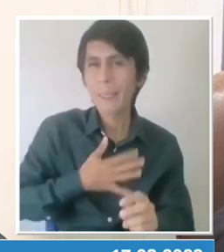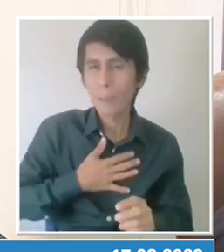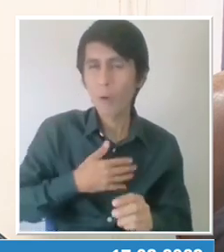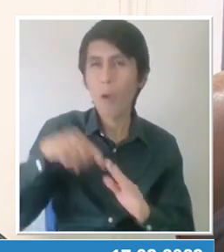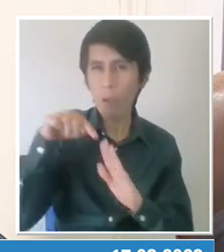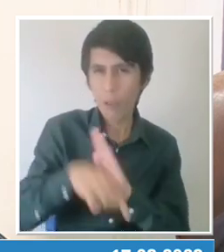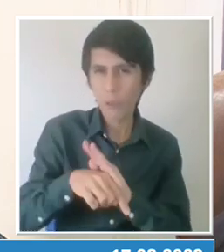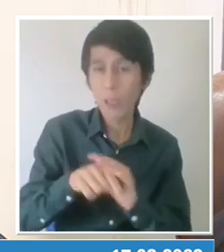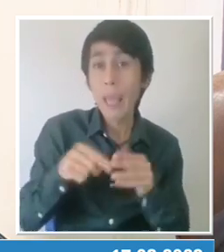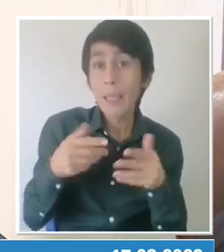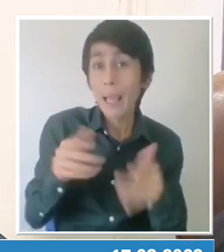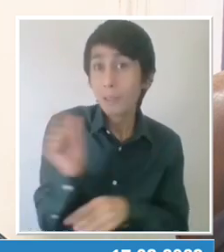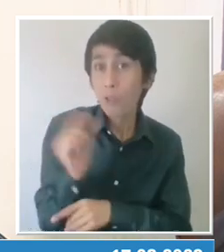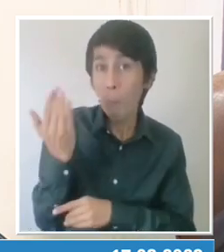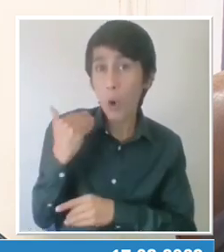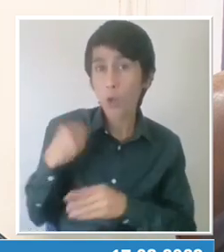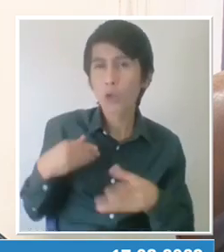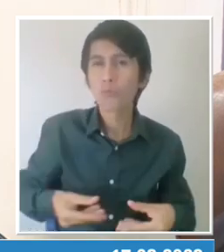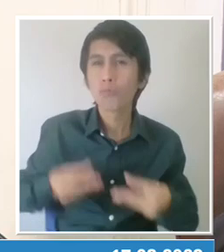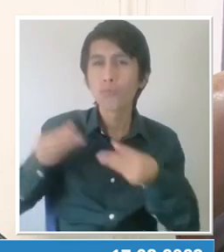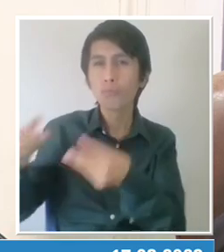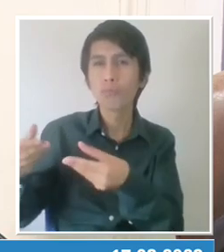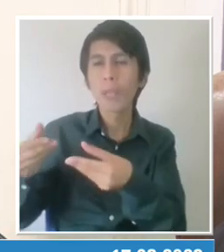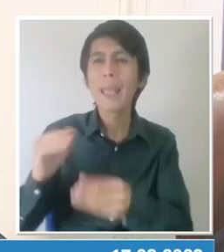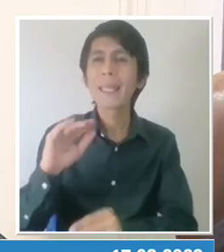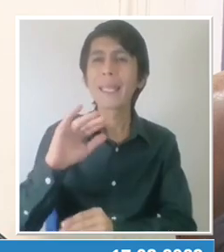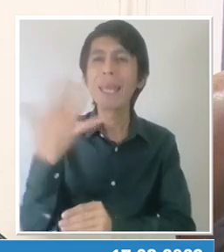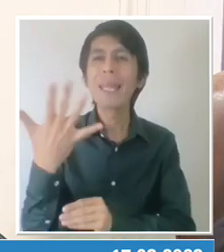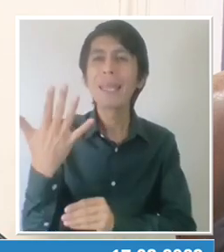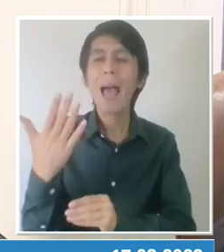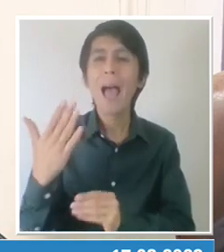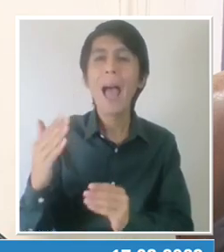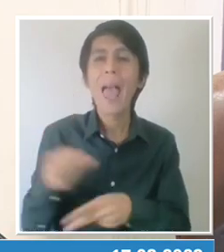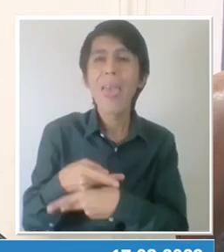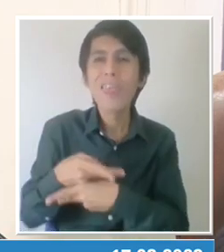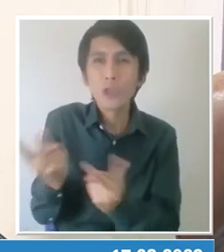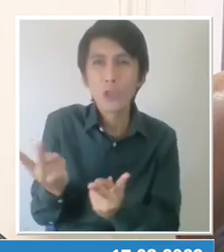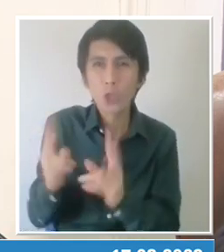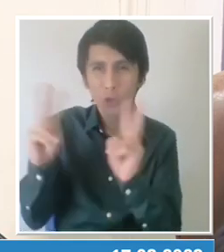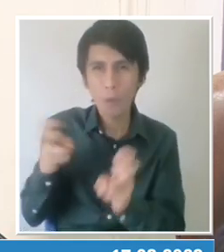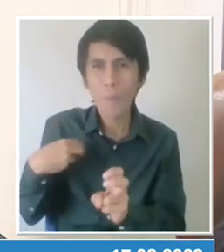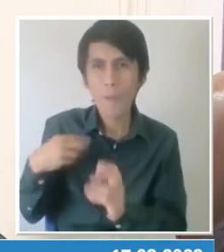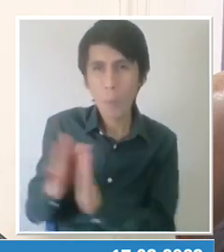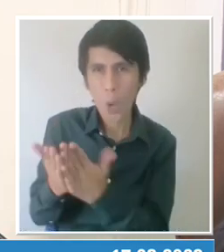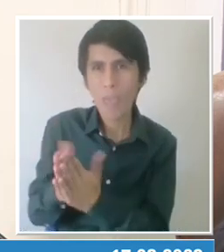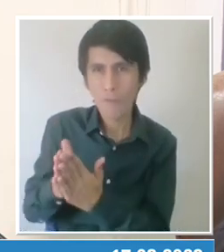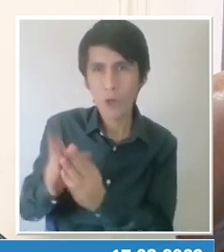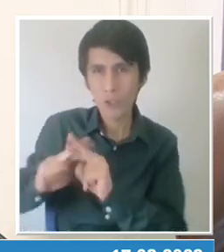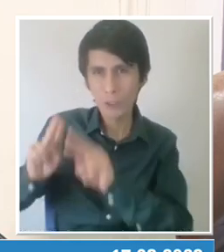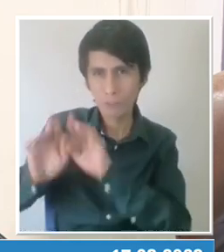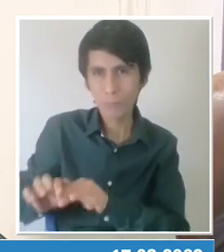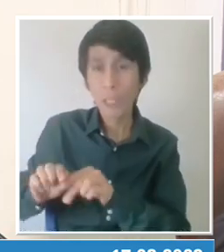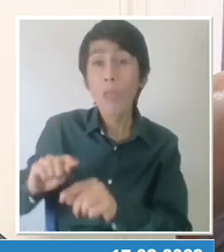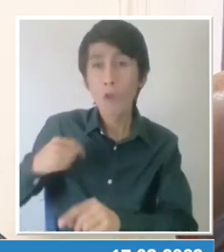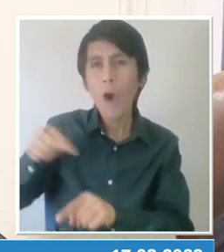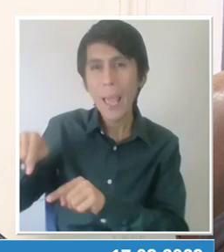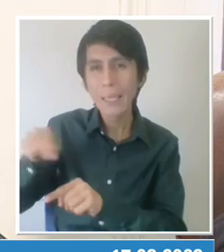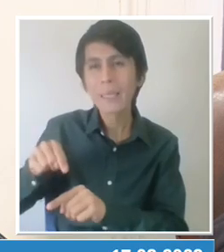edición de un cuarto tomo, en el cual yo vuelvo sobre estos temas. Pero a propósito